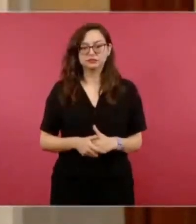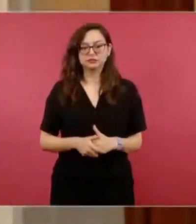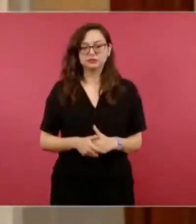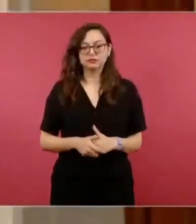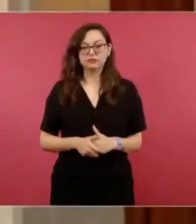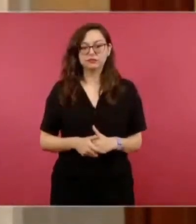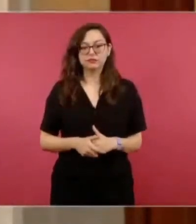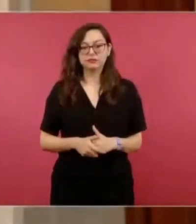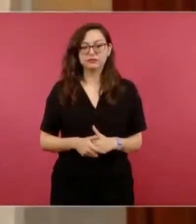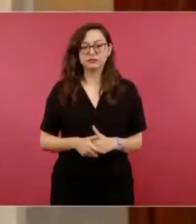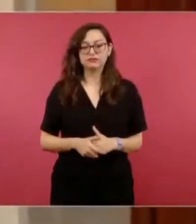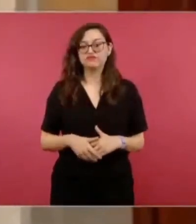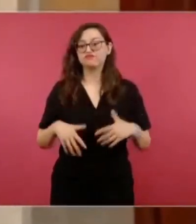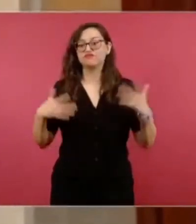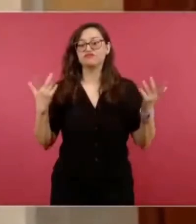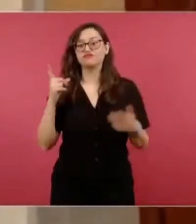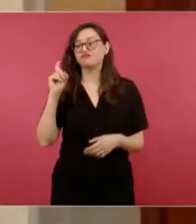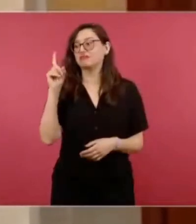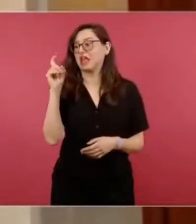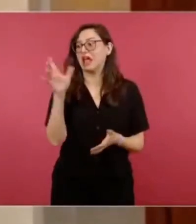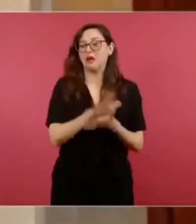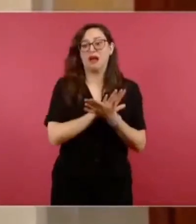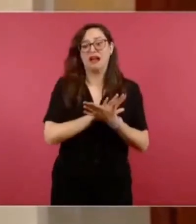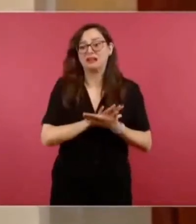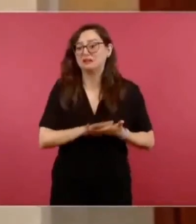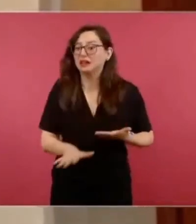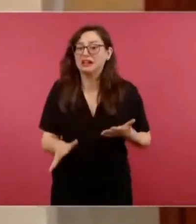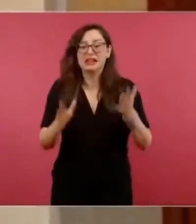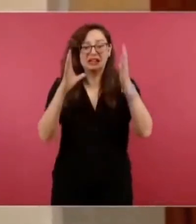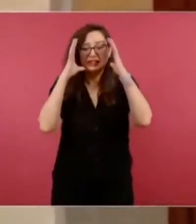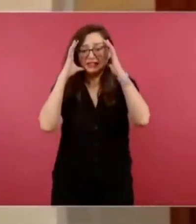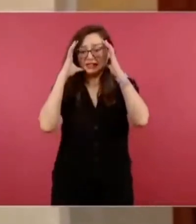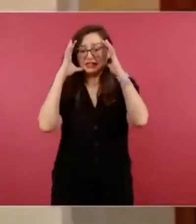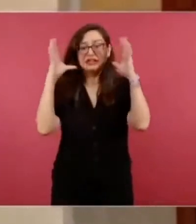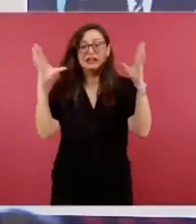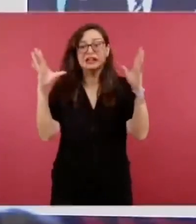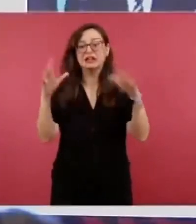Ya nos vamos a quedar sin agua. Ya, o sea,